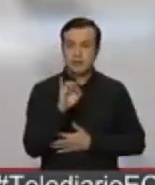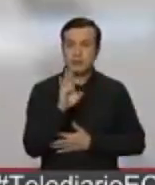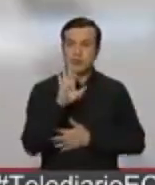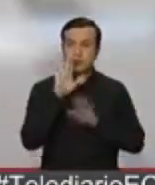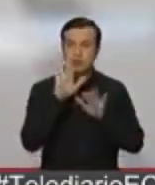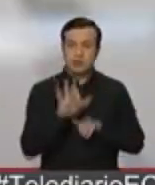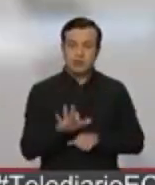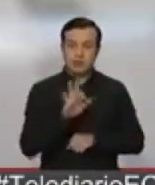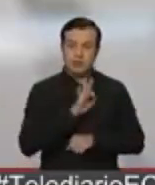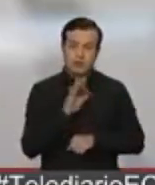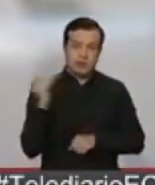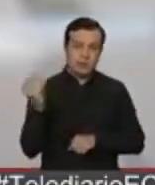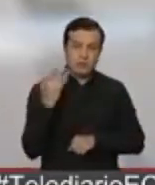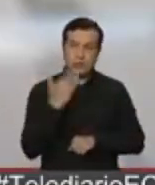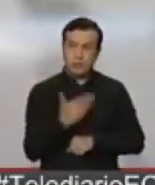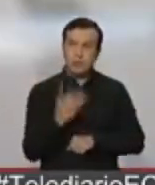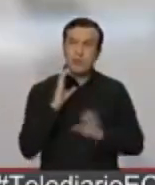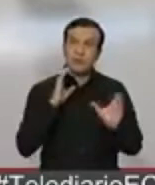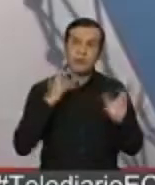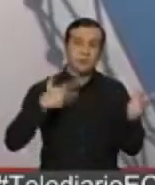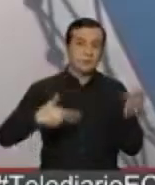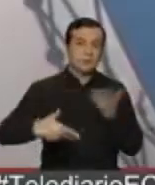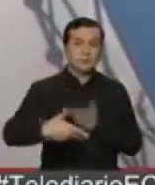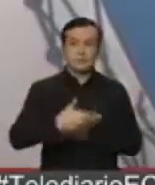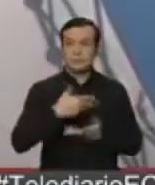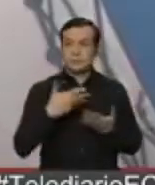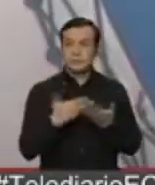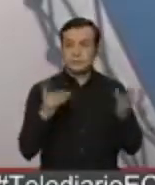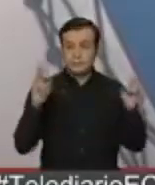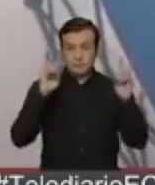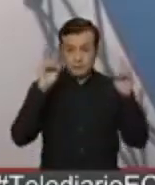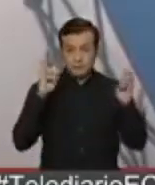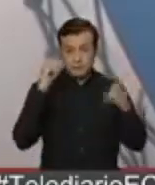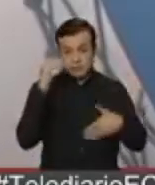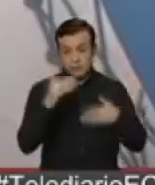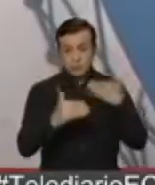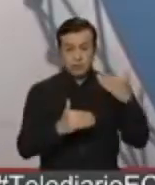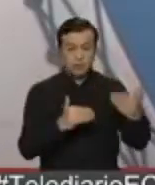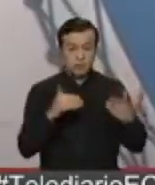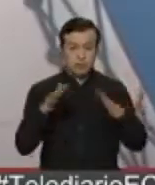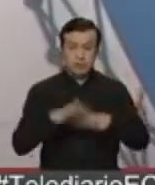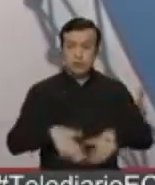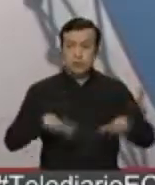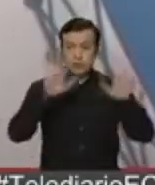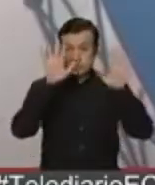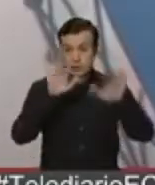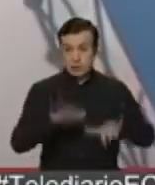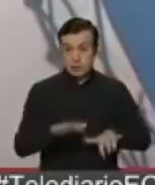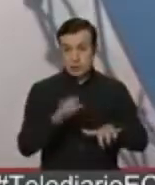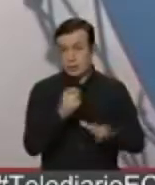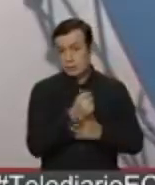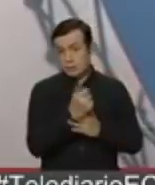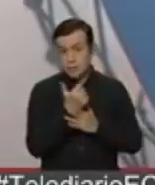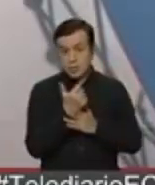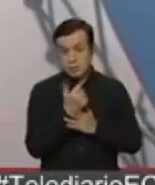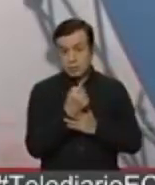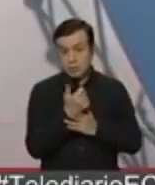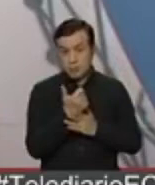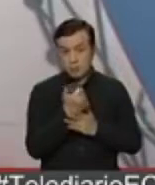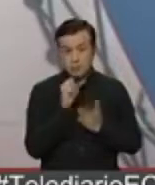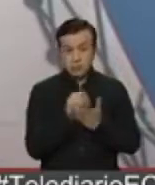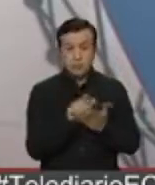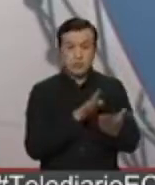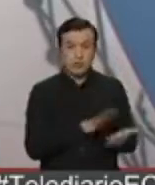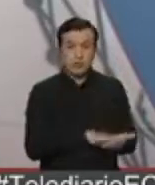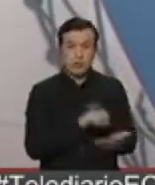de juventudes para conversar en los siguientes minutos sobre el proceso de supresión de esta secretaría dentro del proyecto